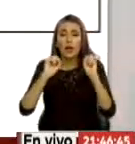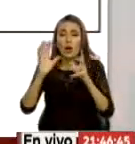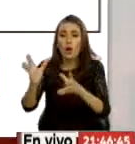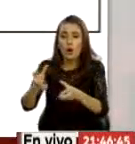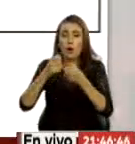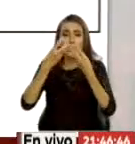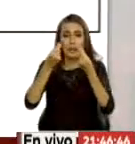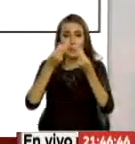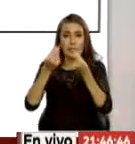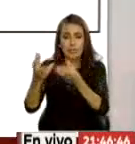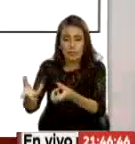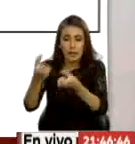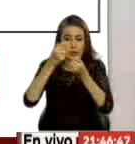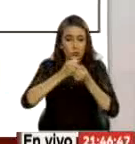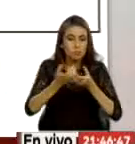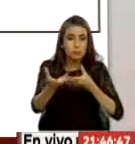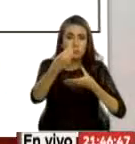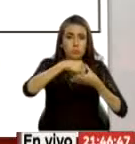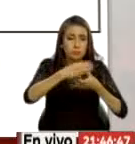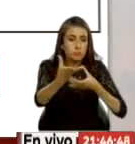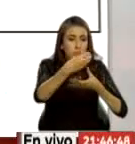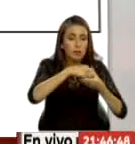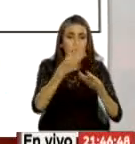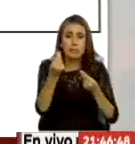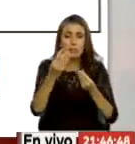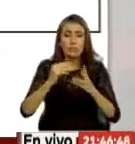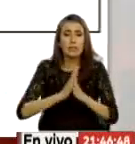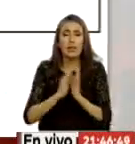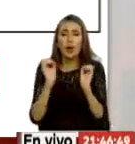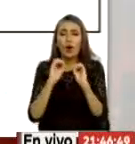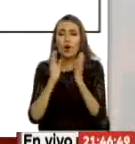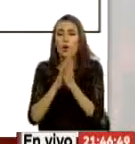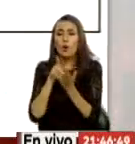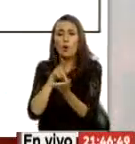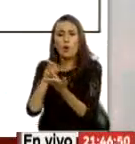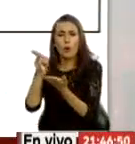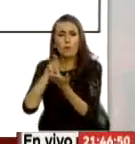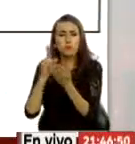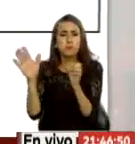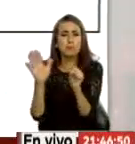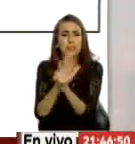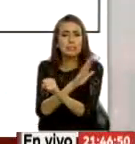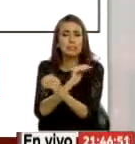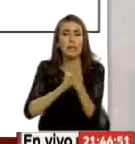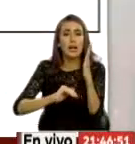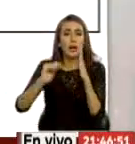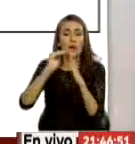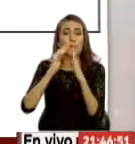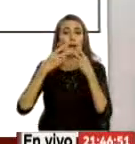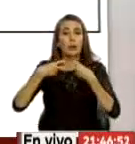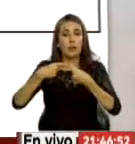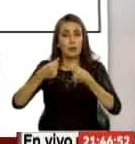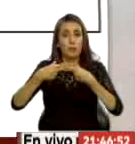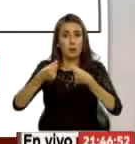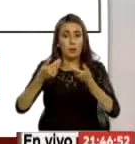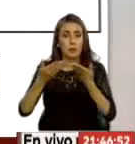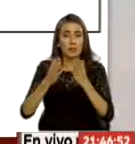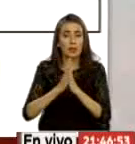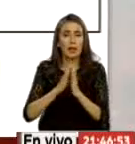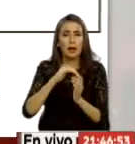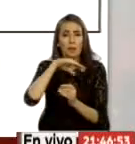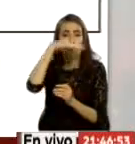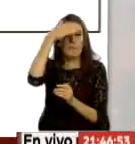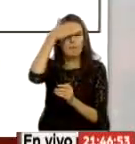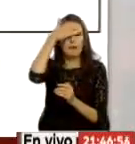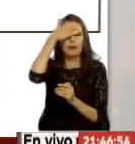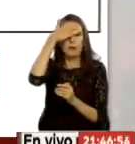con las situaciones de sobreprecio en diferentes obras, con toda esa situación. Si es que no sentimos vergüenza todos